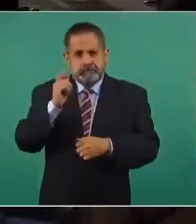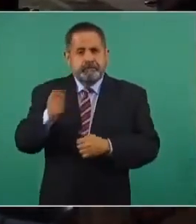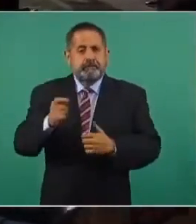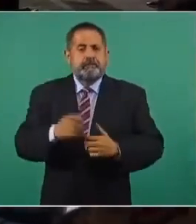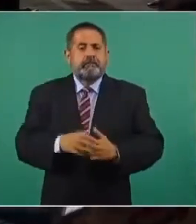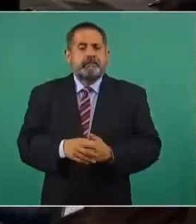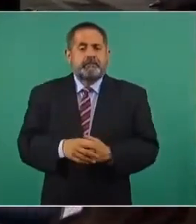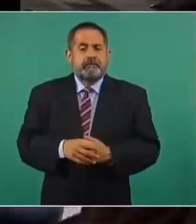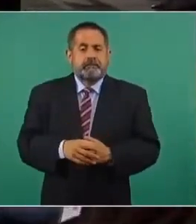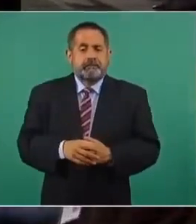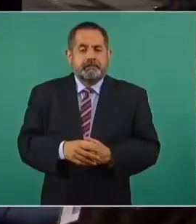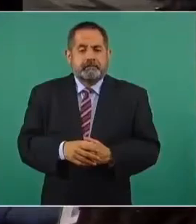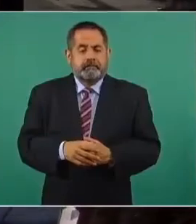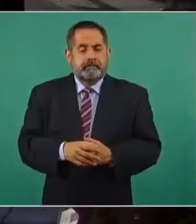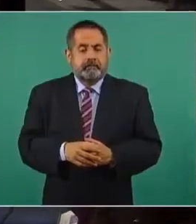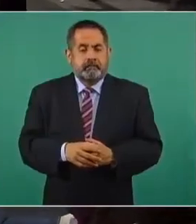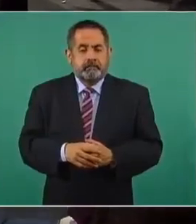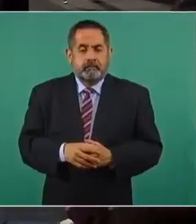que